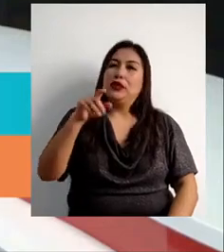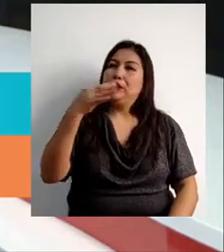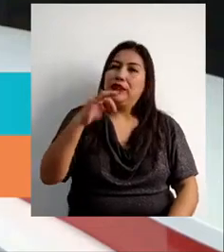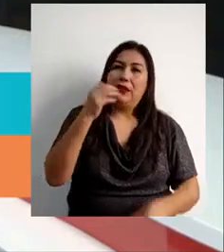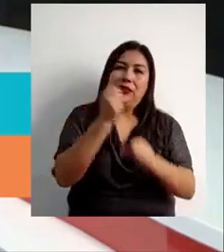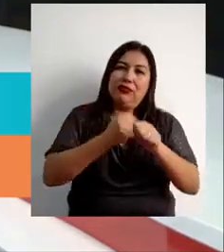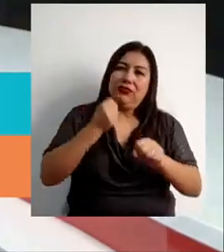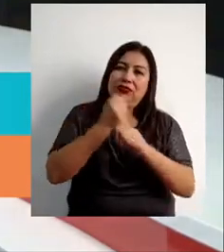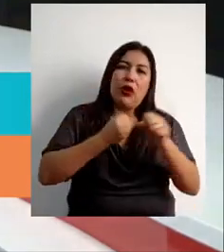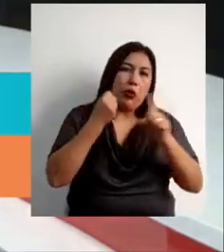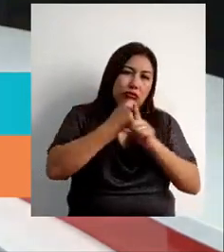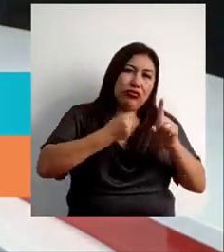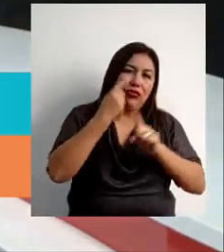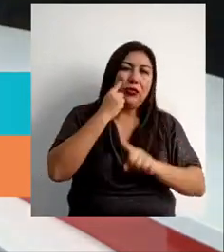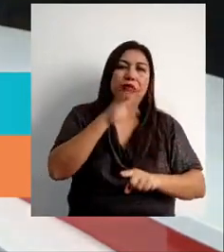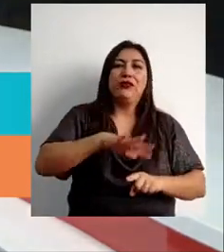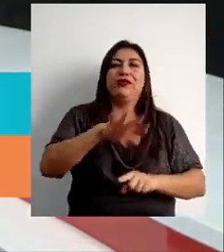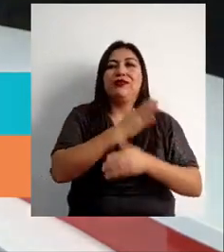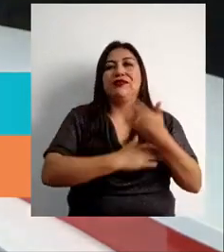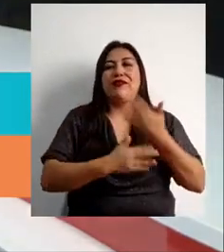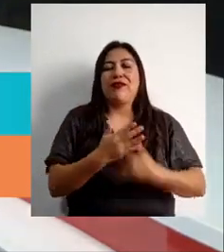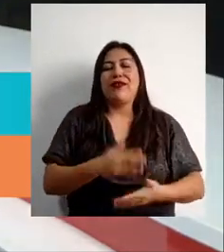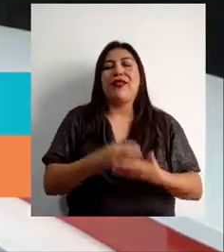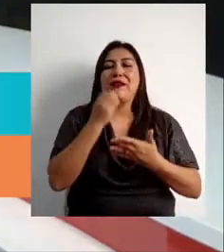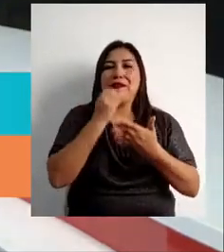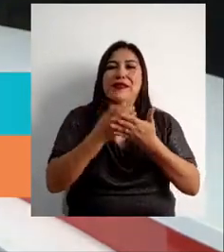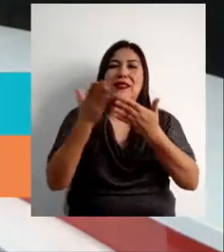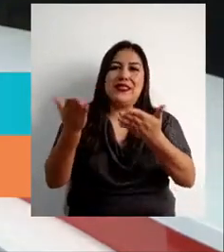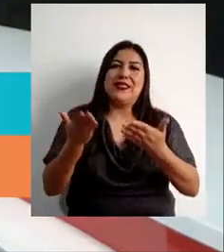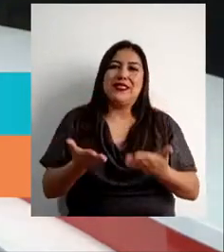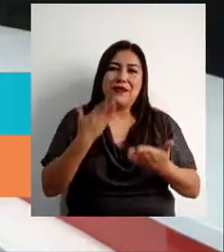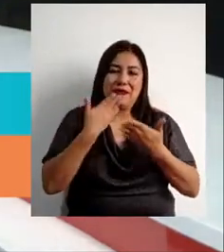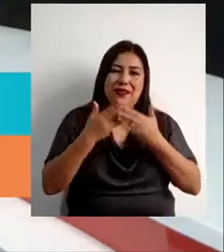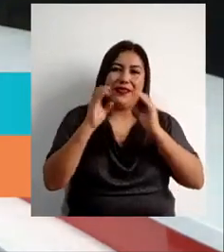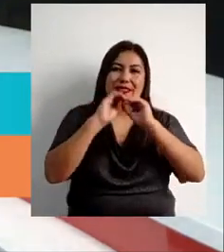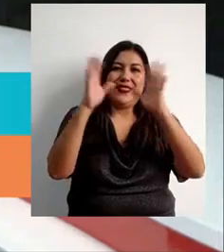¿cómo estás? Adelante. Muy buenos días, bienvenida Sin Barreras.